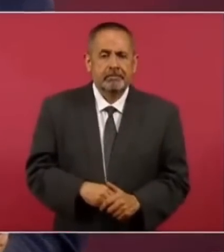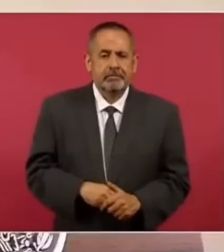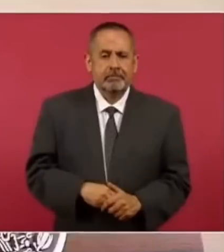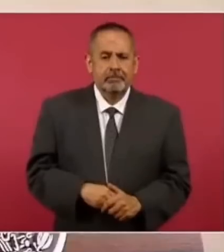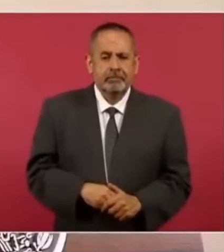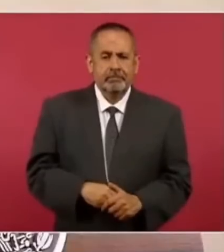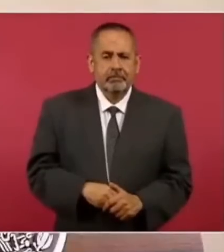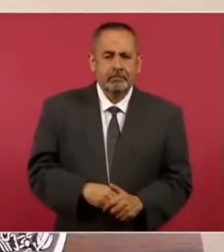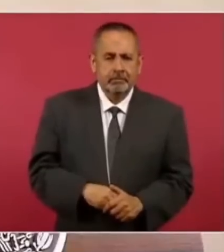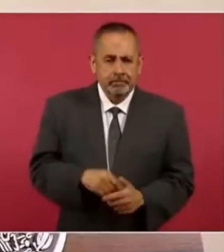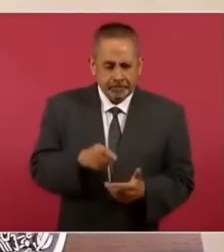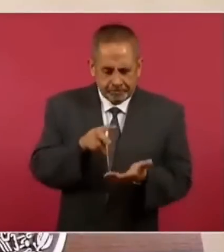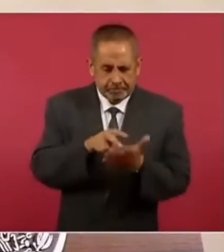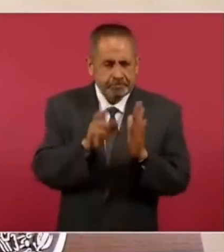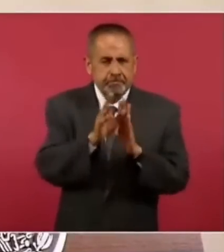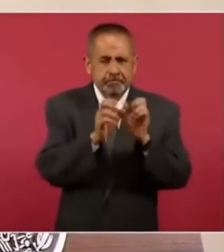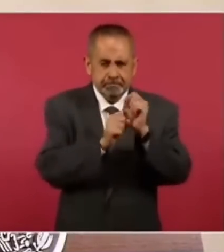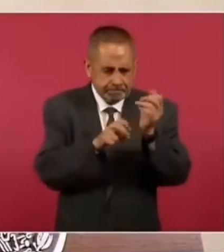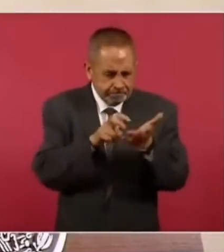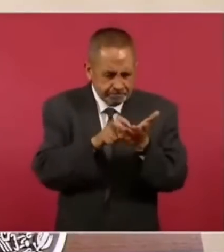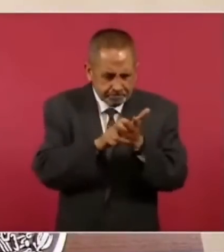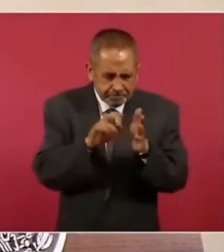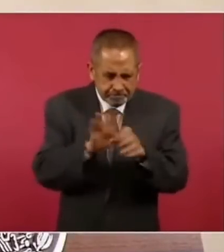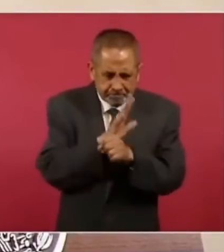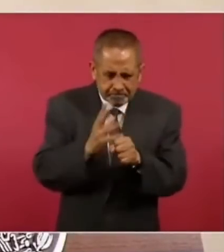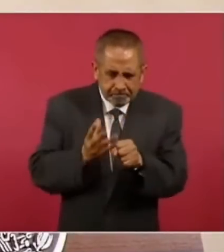haciendo una modificación en la Constitución,